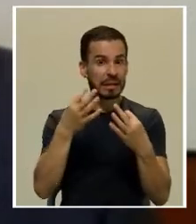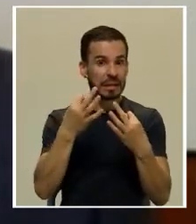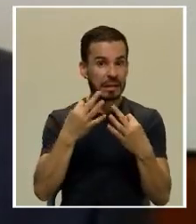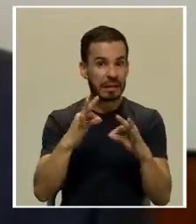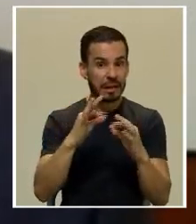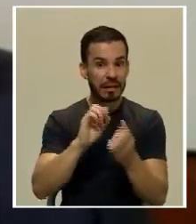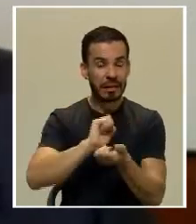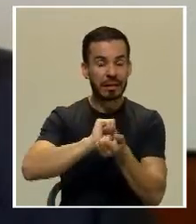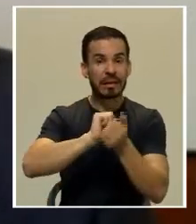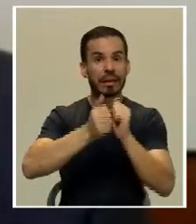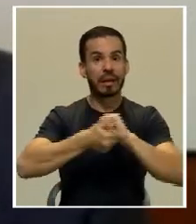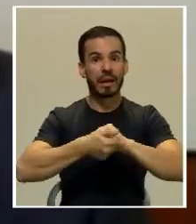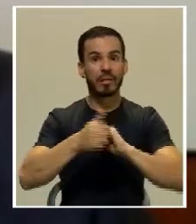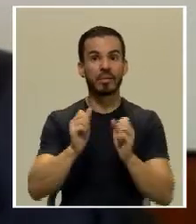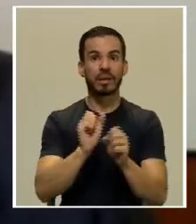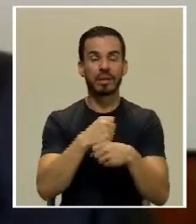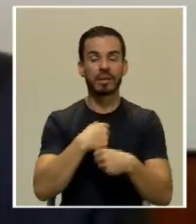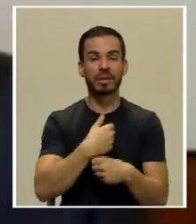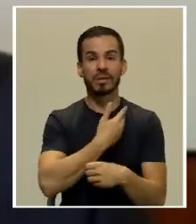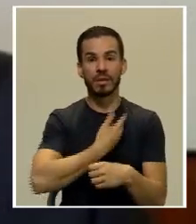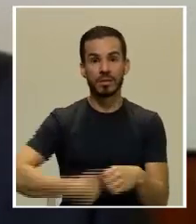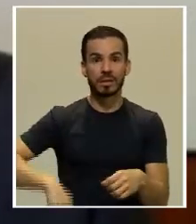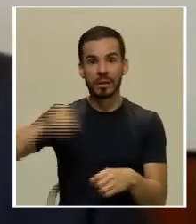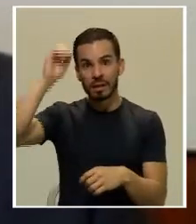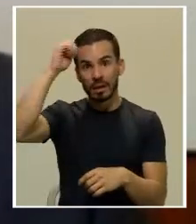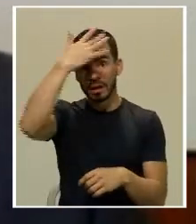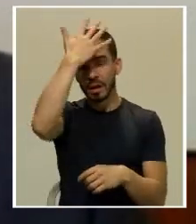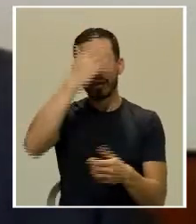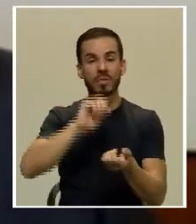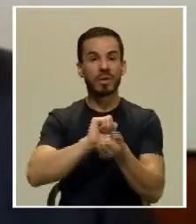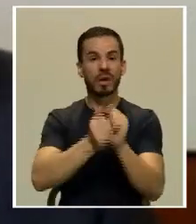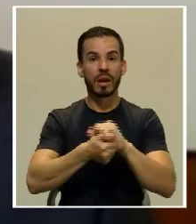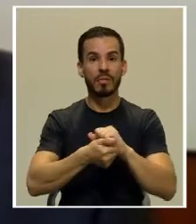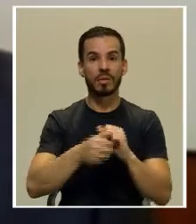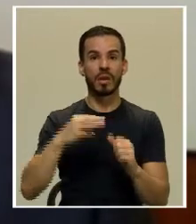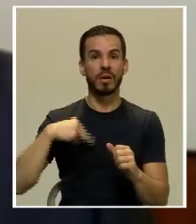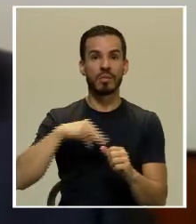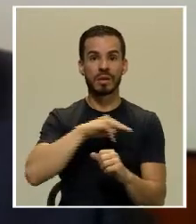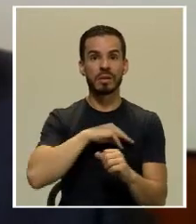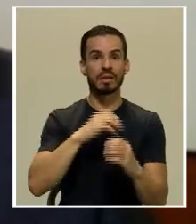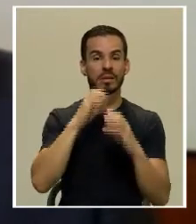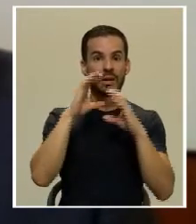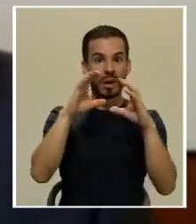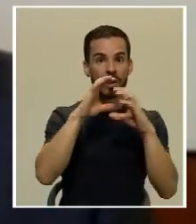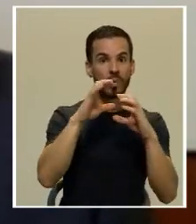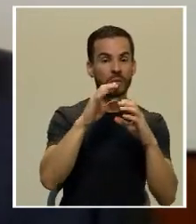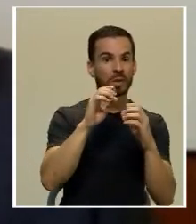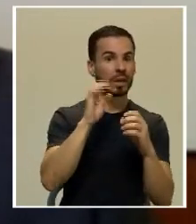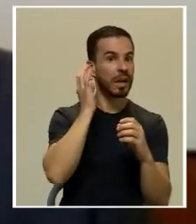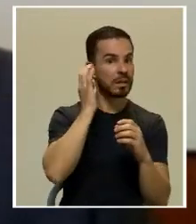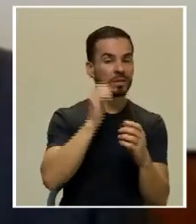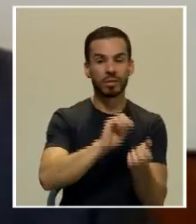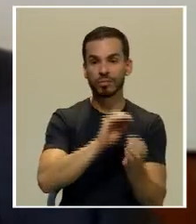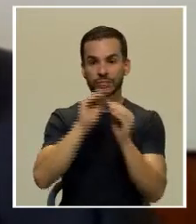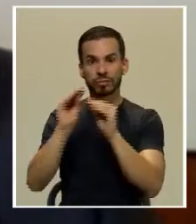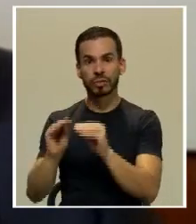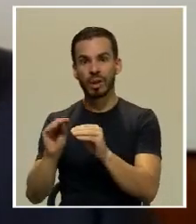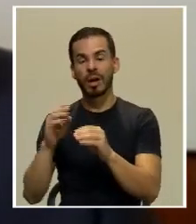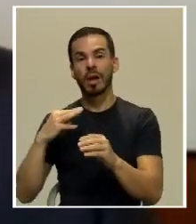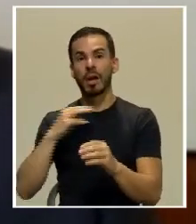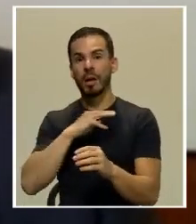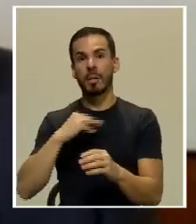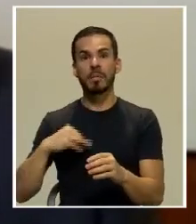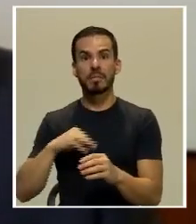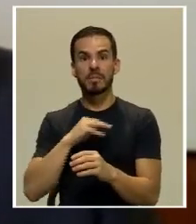intento de recambio que hizo el presidente Carlos Alvarado en el gobierno, cambió a la ministra de Comunicación por el ministro Agustín